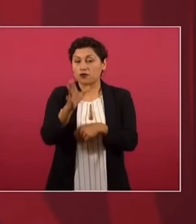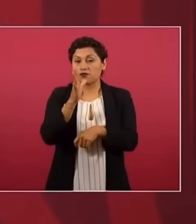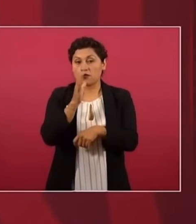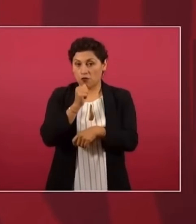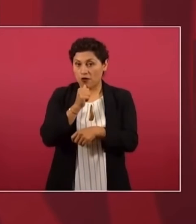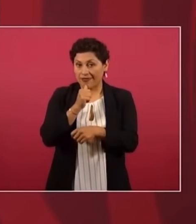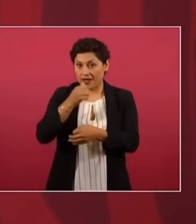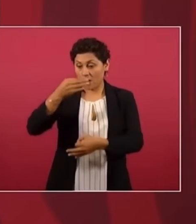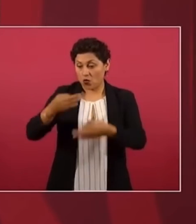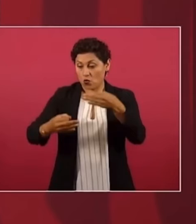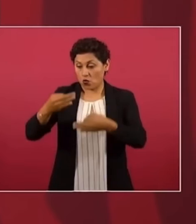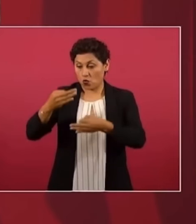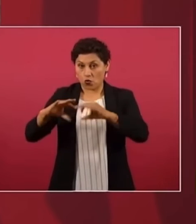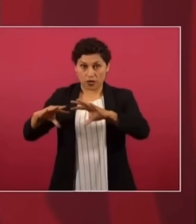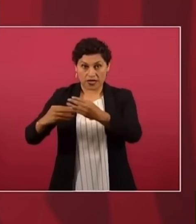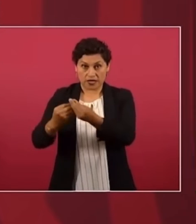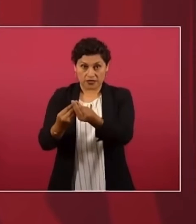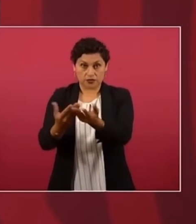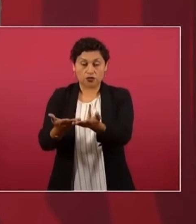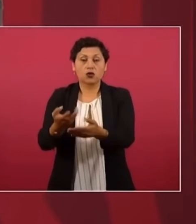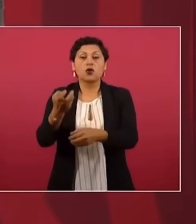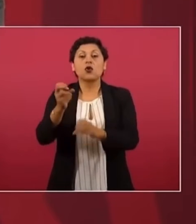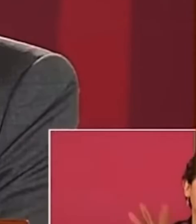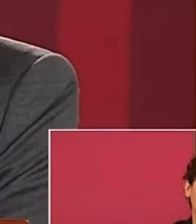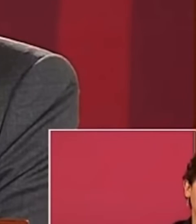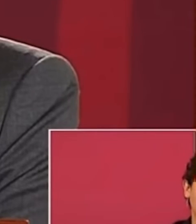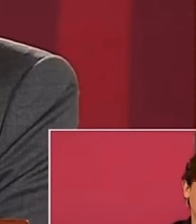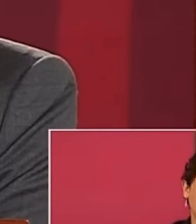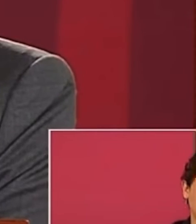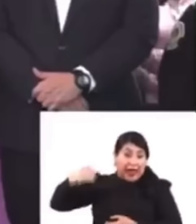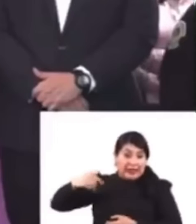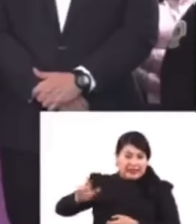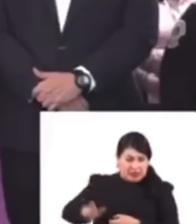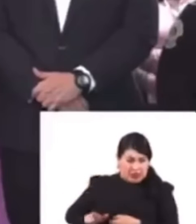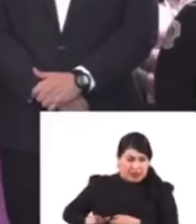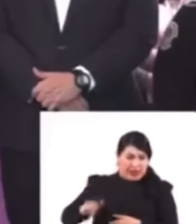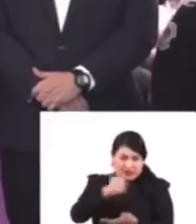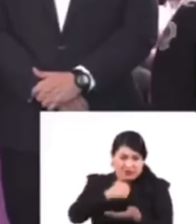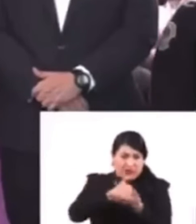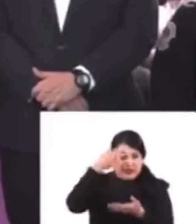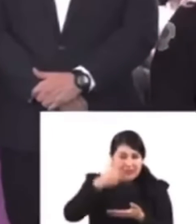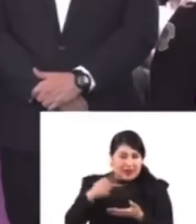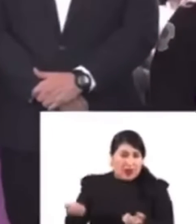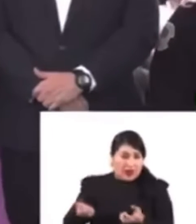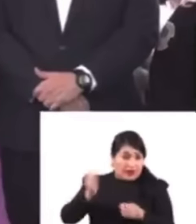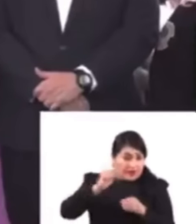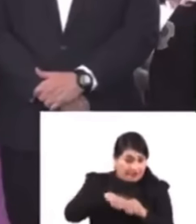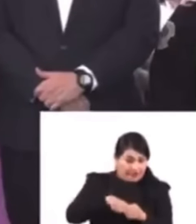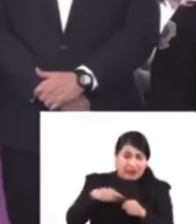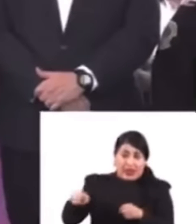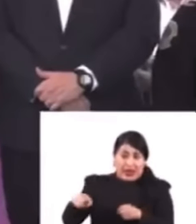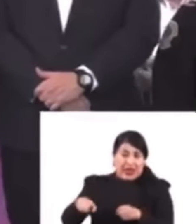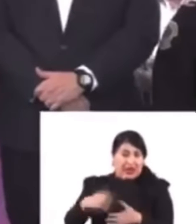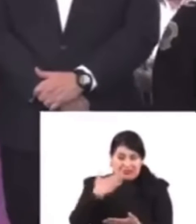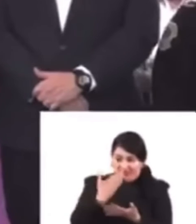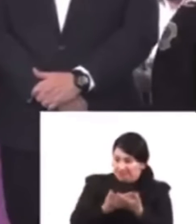primero. No pueden haber linchamientos políticos. Ha desempeñado un papel